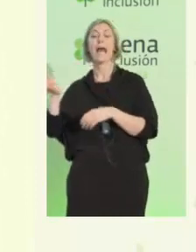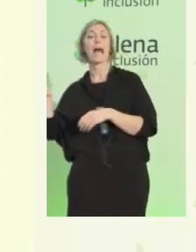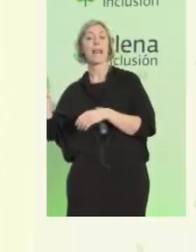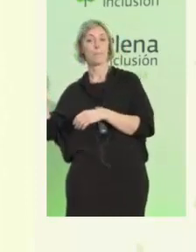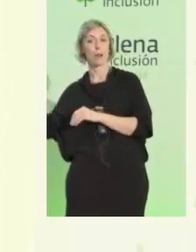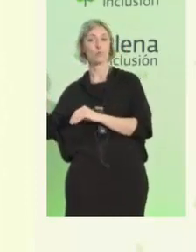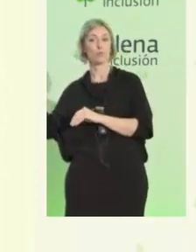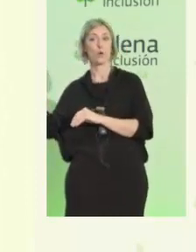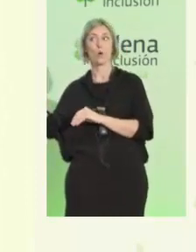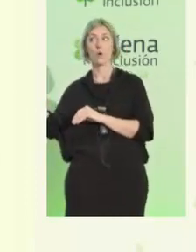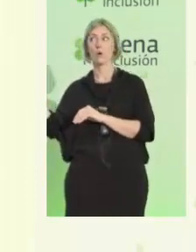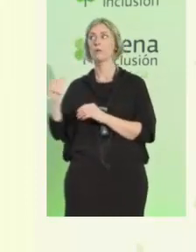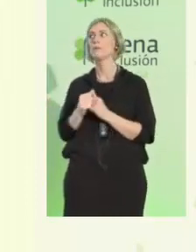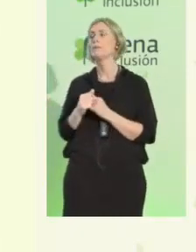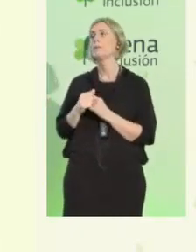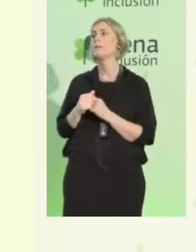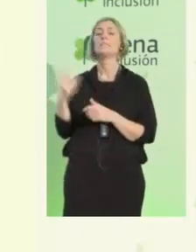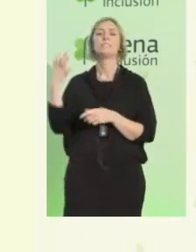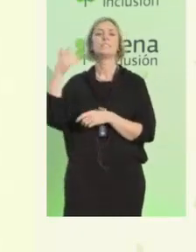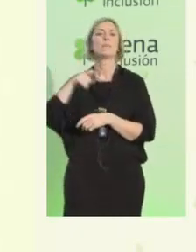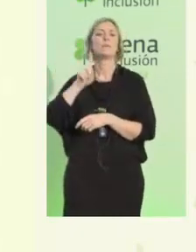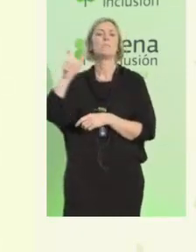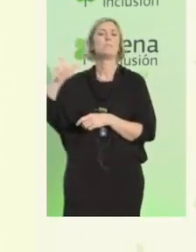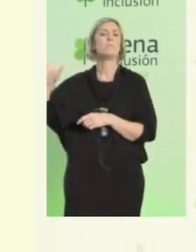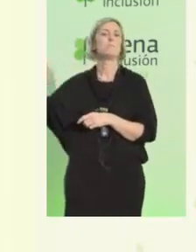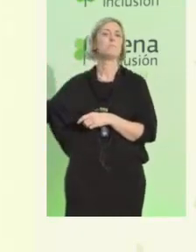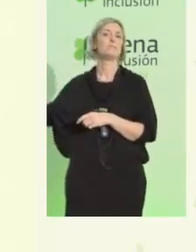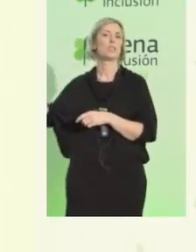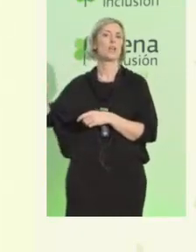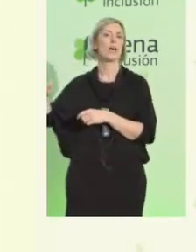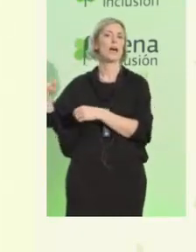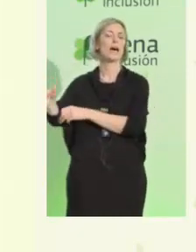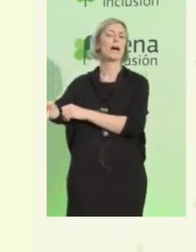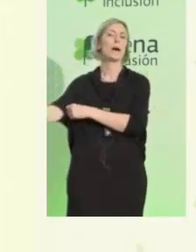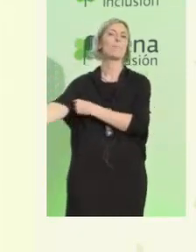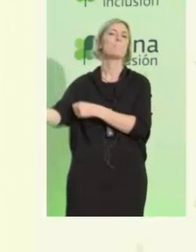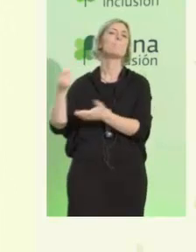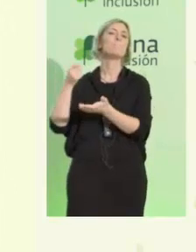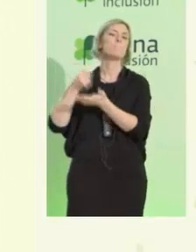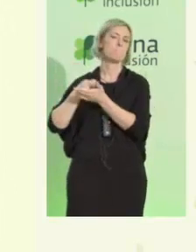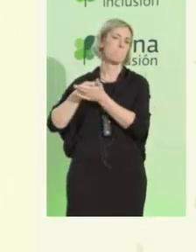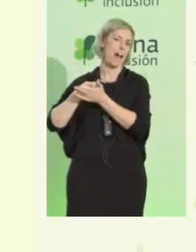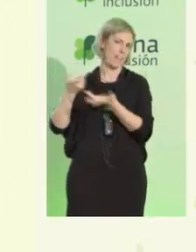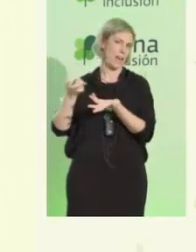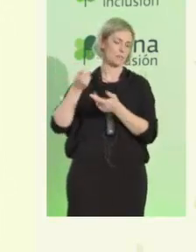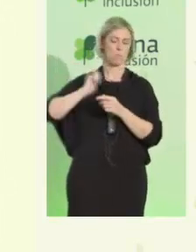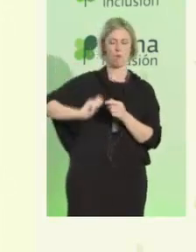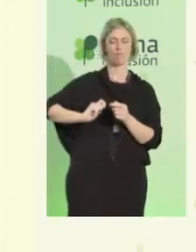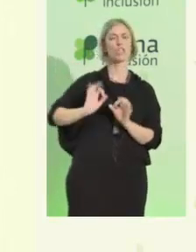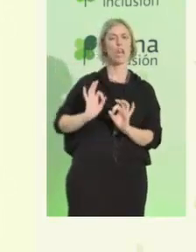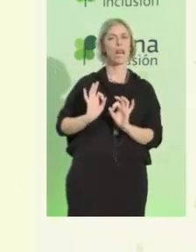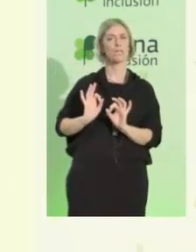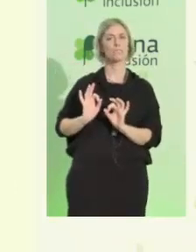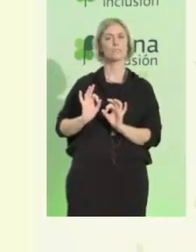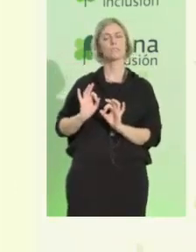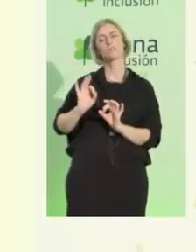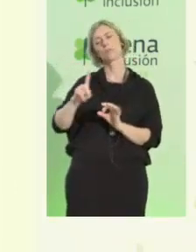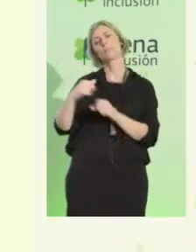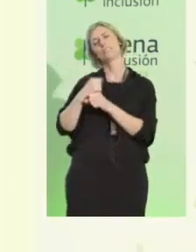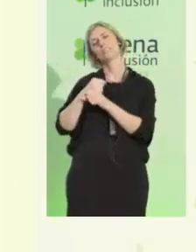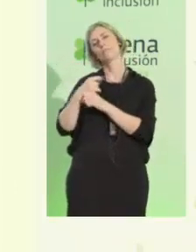reconectado, y algunas personas de pago o pagadas, o sea, los que trabajamos con ellas. Y para cuando falleció,